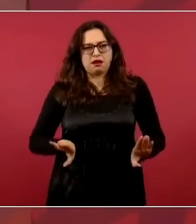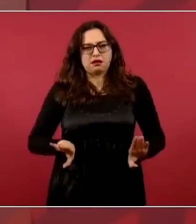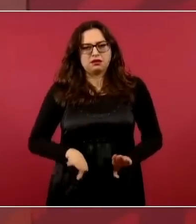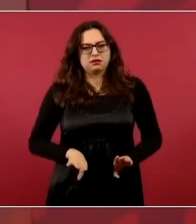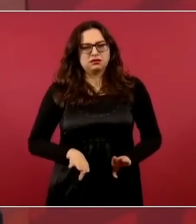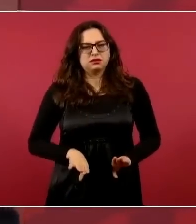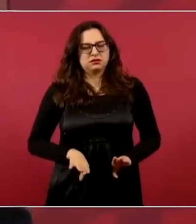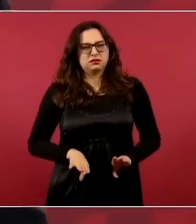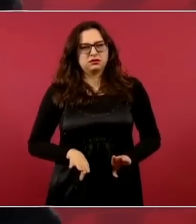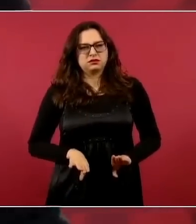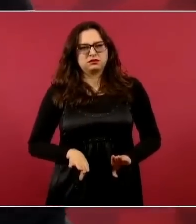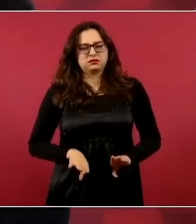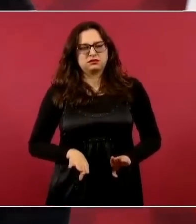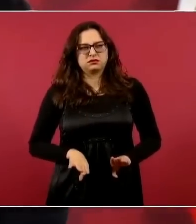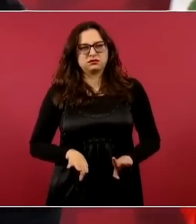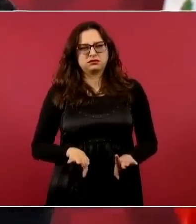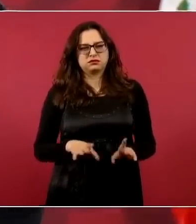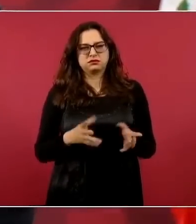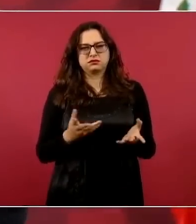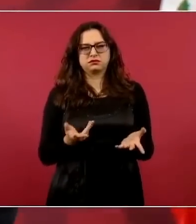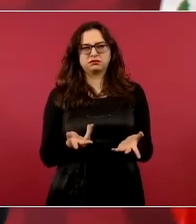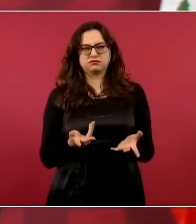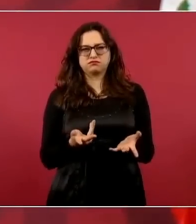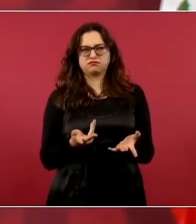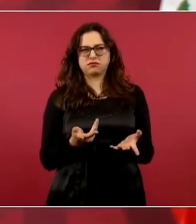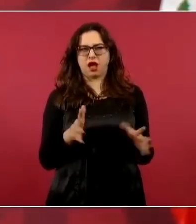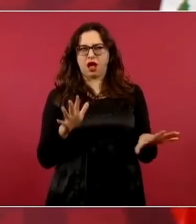lo agarraron como el payaso de las cachetadas,